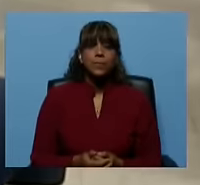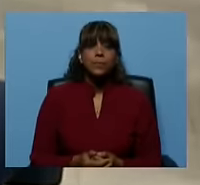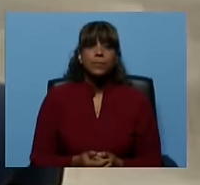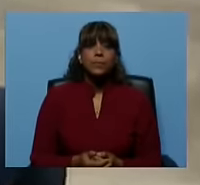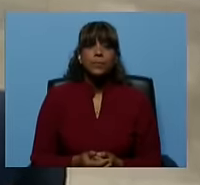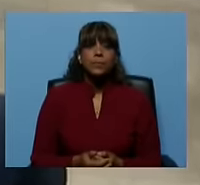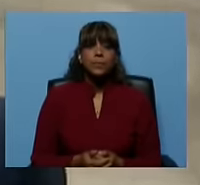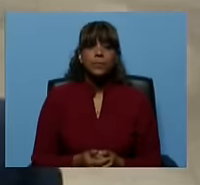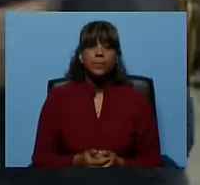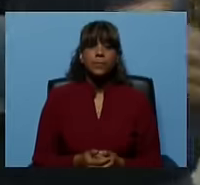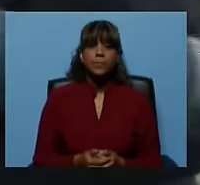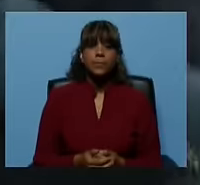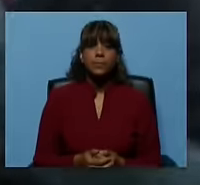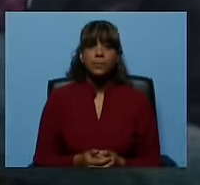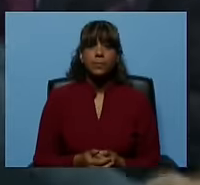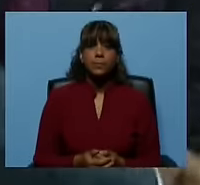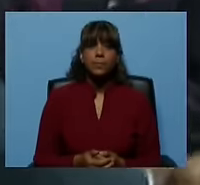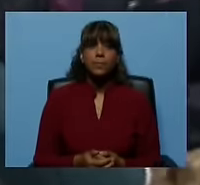República Bolivariana de Venezuela.